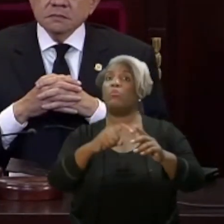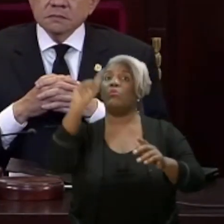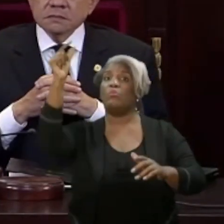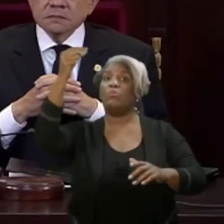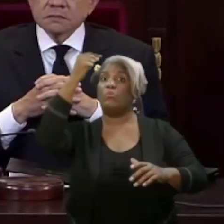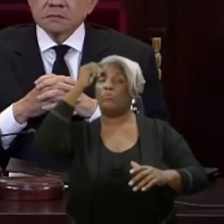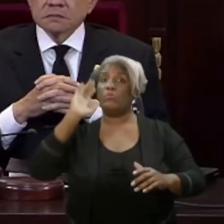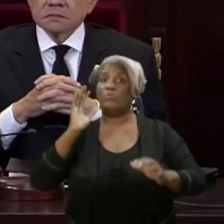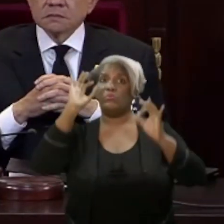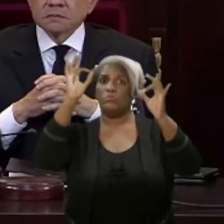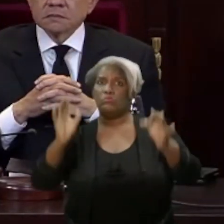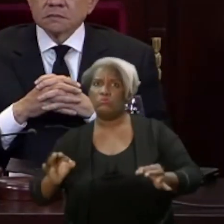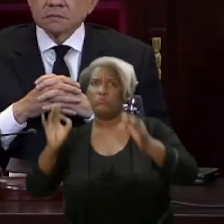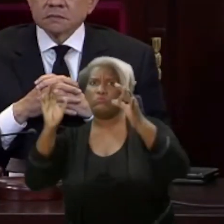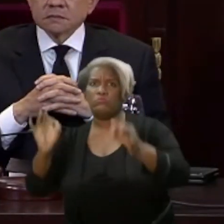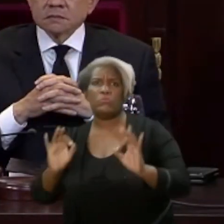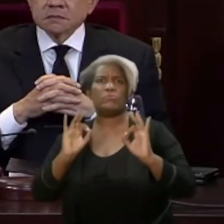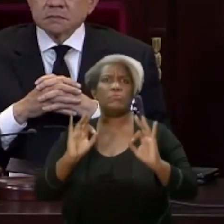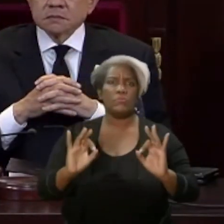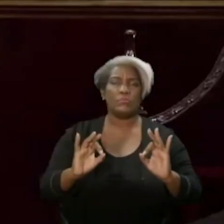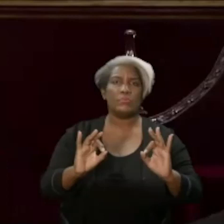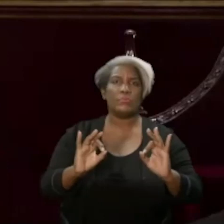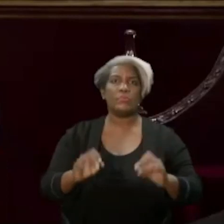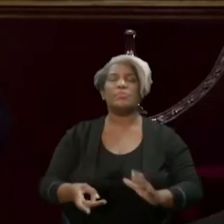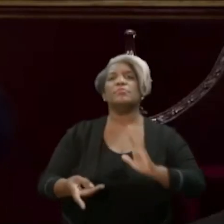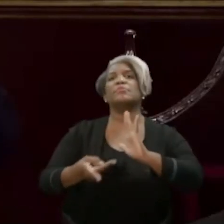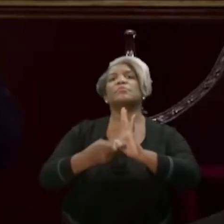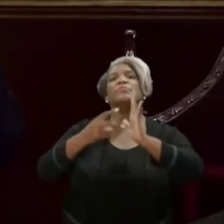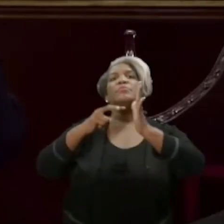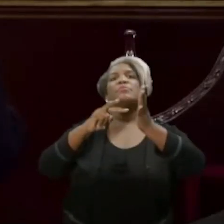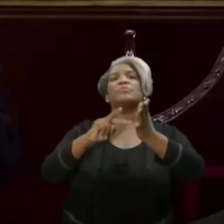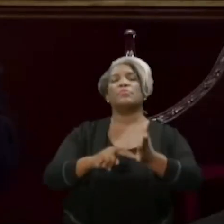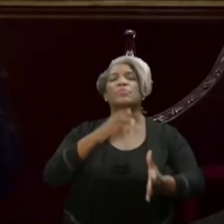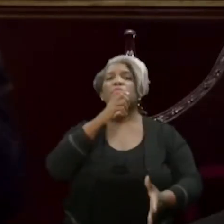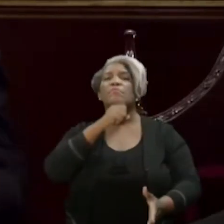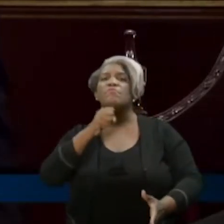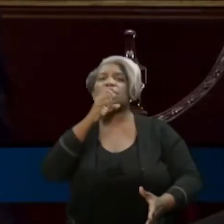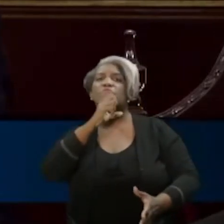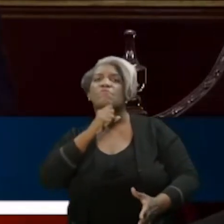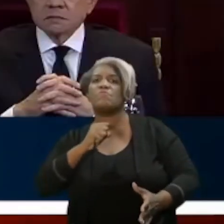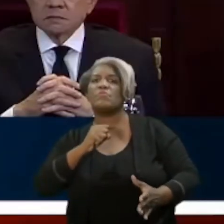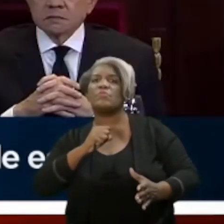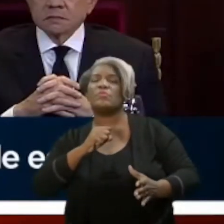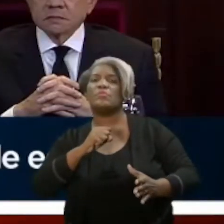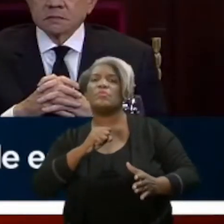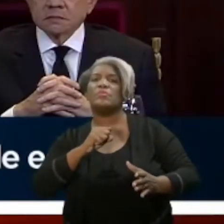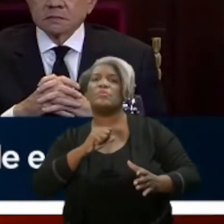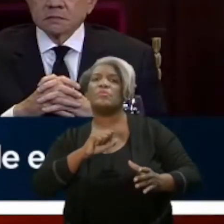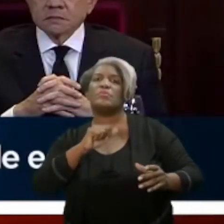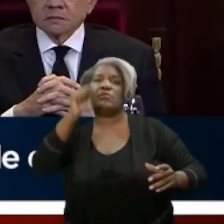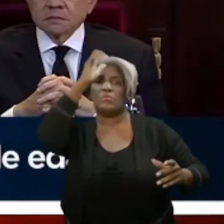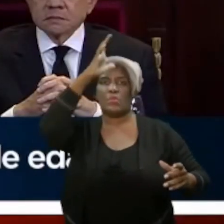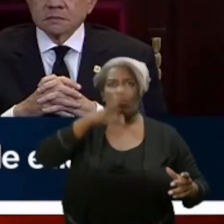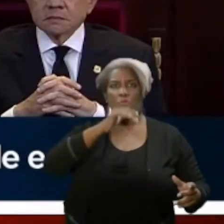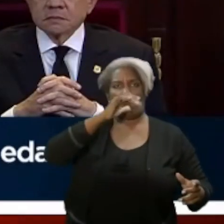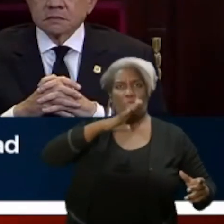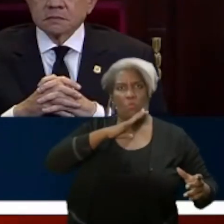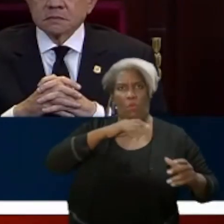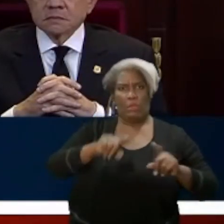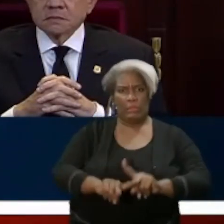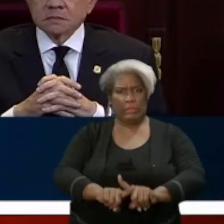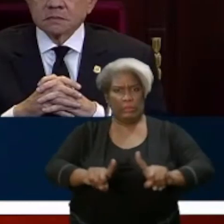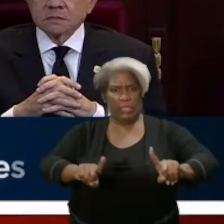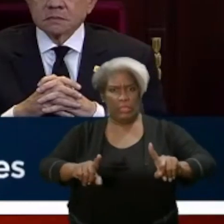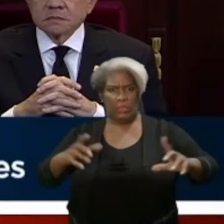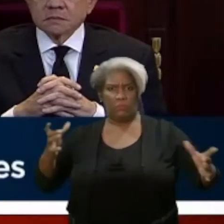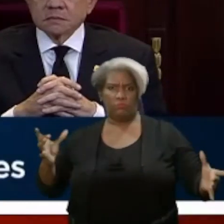Nacional de Empleo. Me refiero a la reducción de la brecha de género y de edad que afectaba y todavía afecta parcialmente